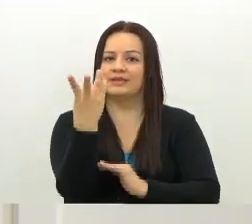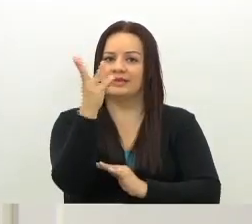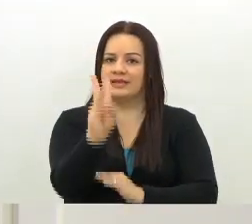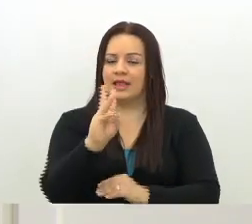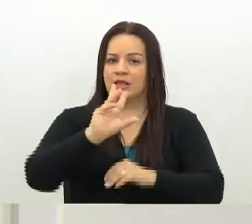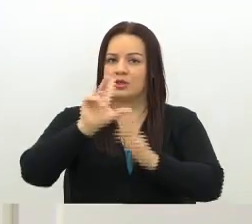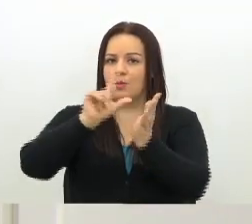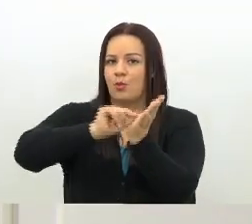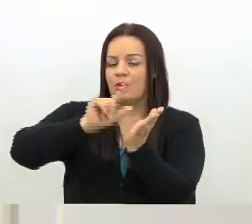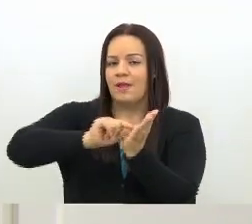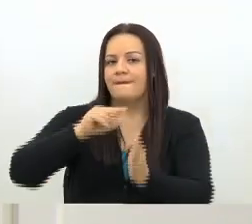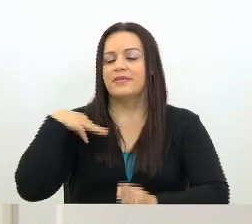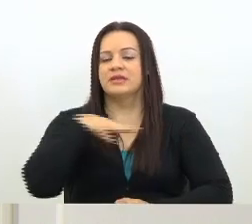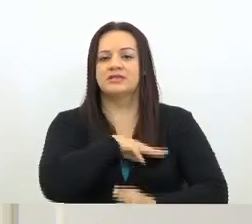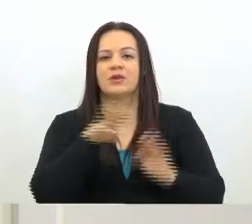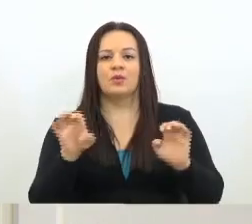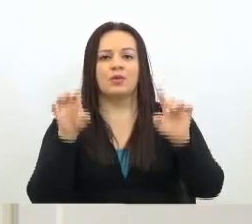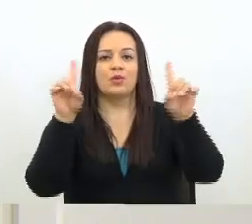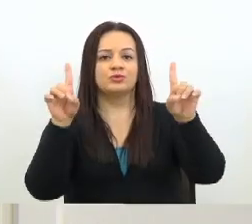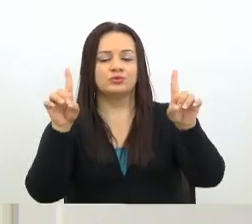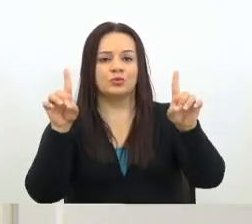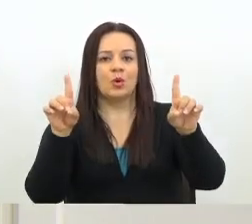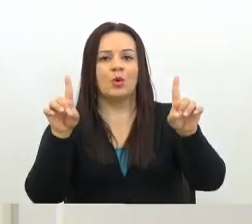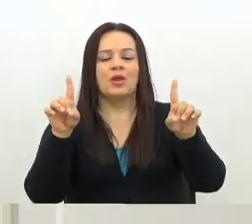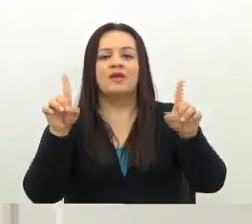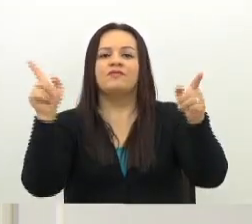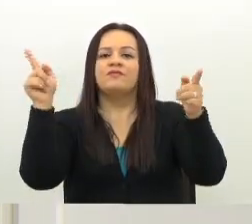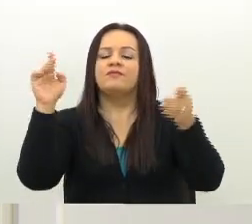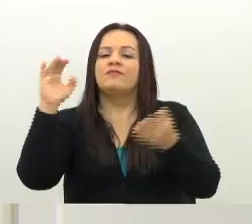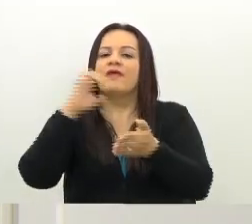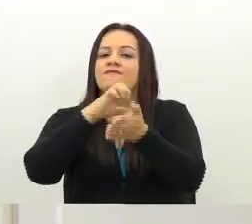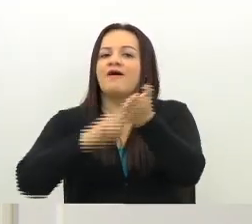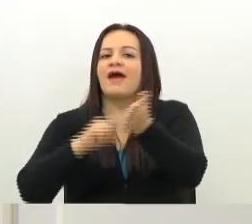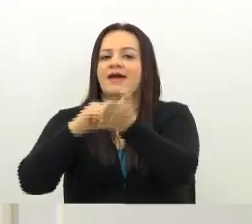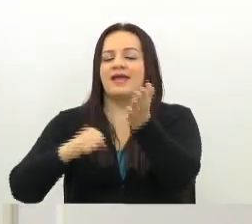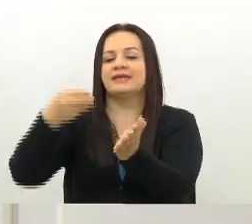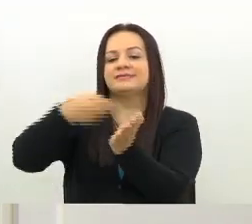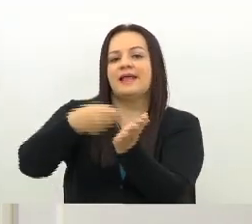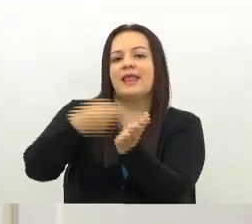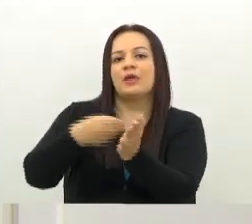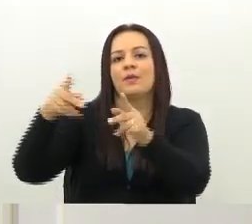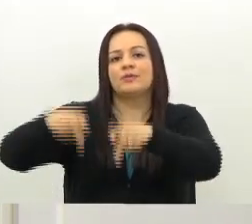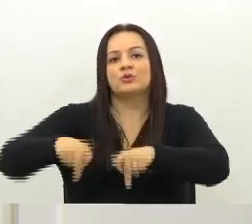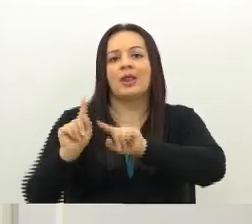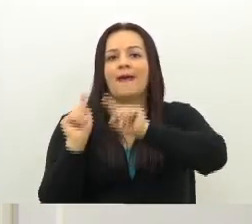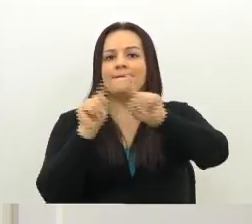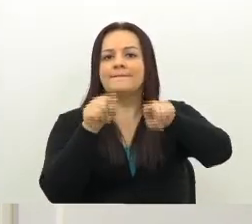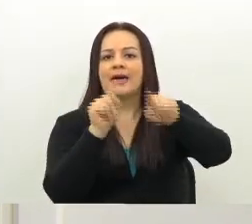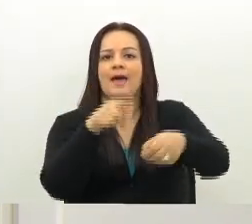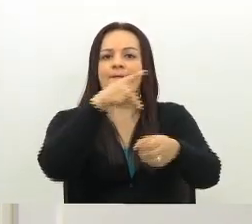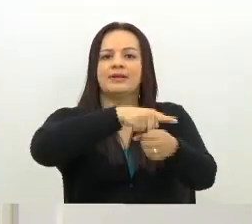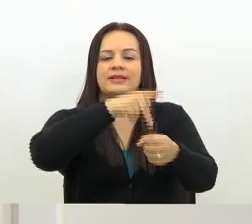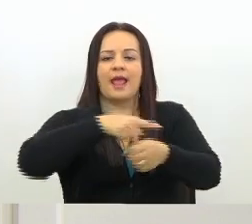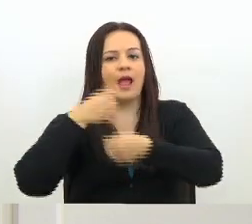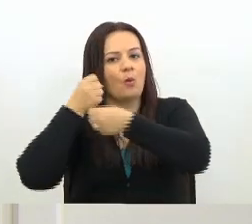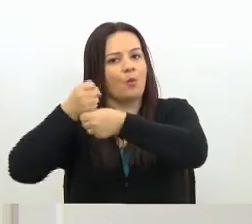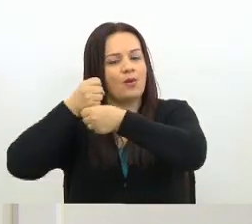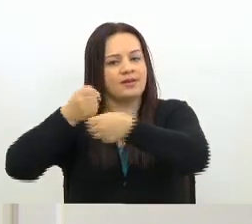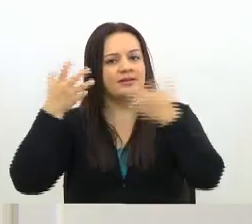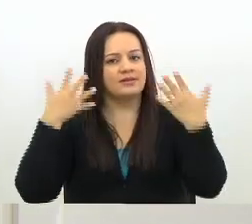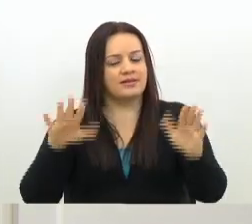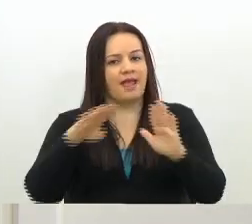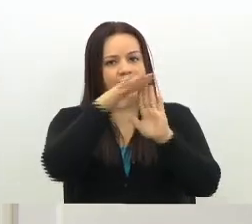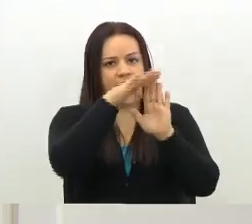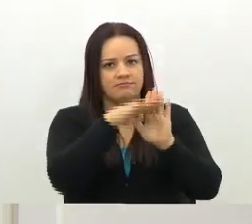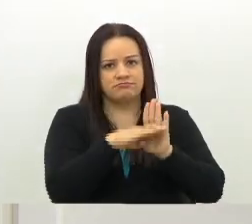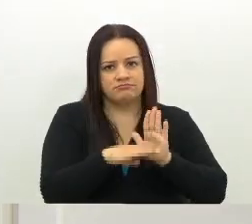que el Ministerio de Educación, comillas, rebajará salario a quienes vayan a la huelga, ya están activados los protocolos